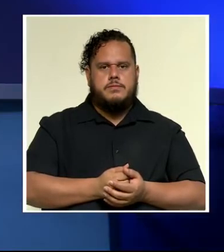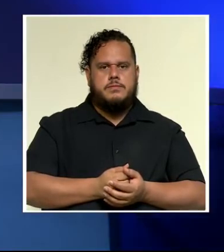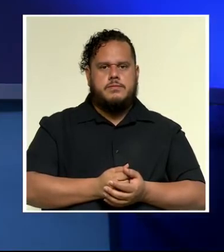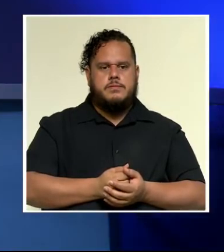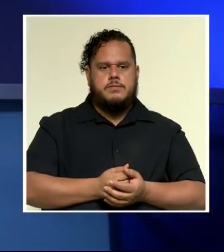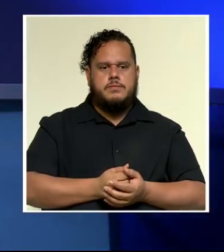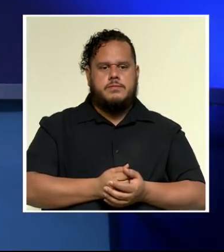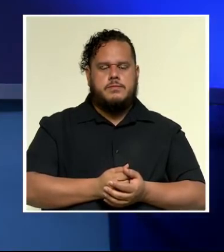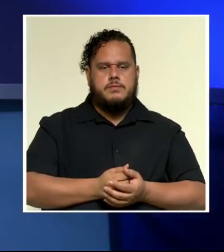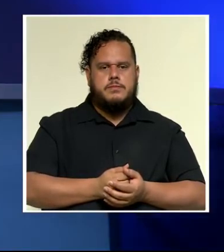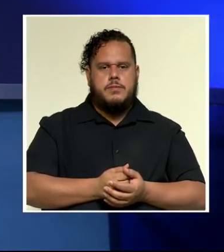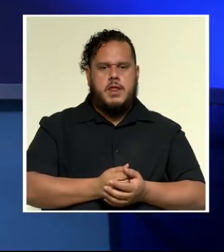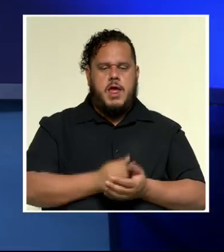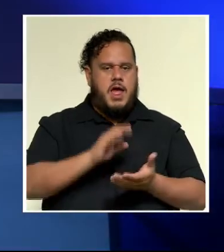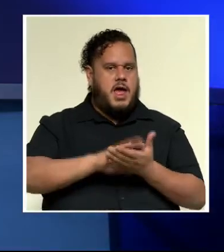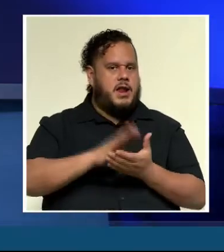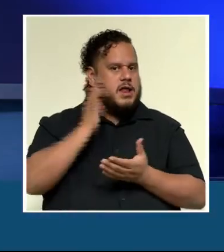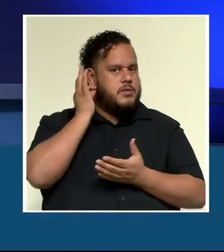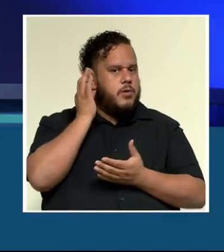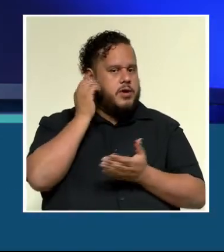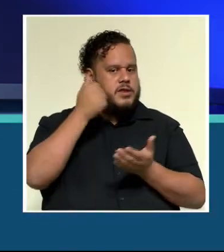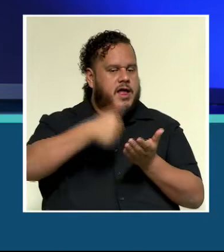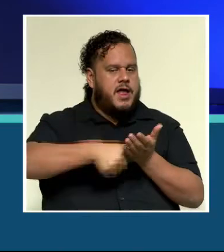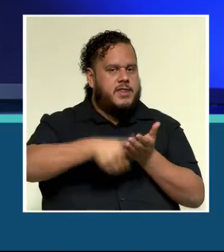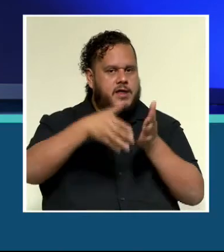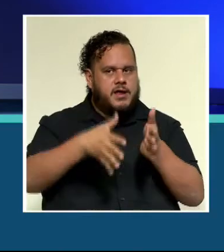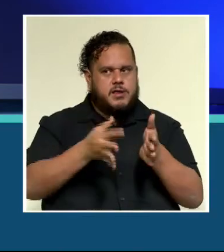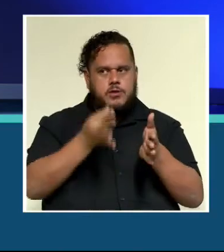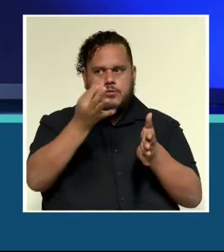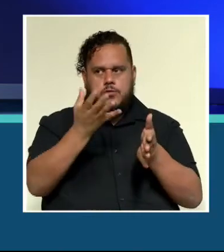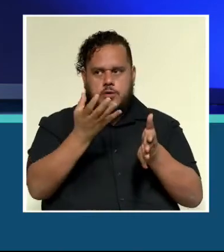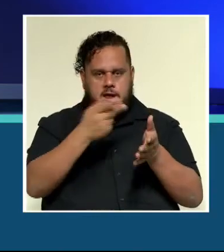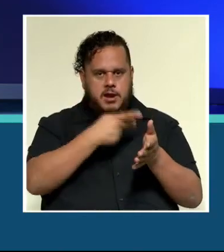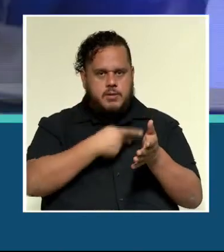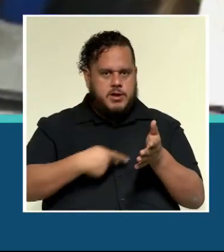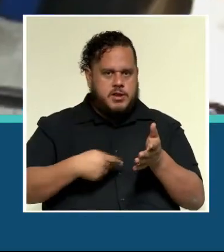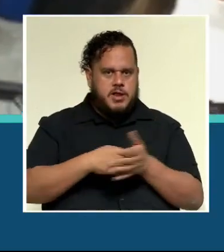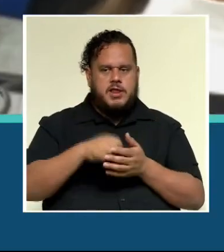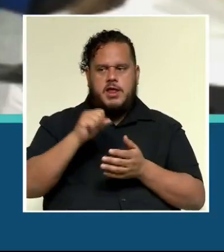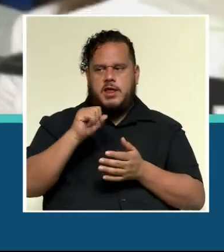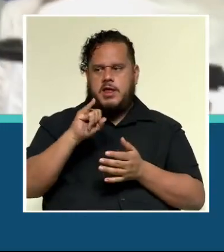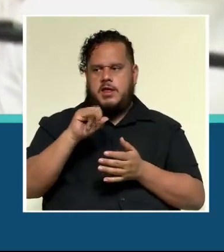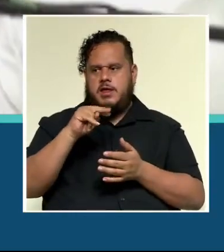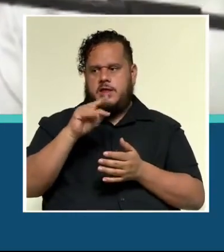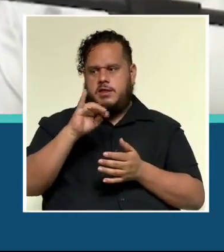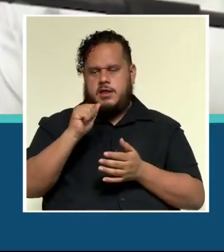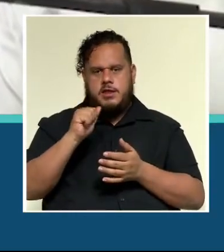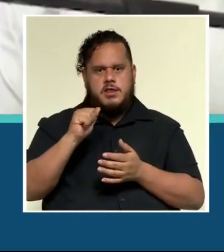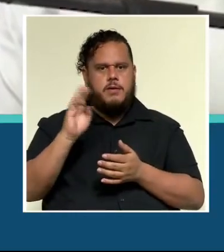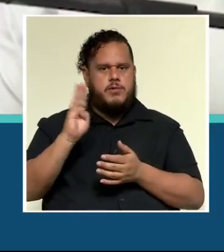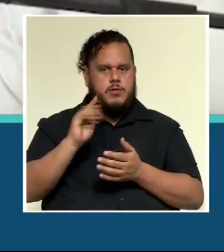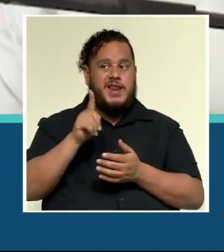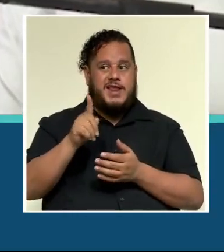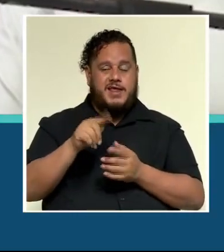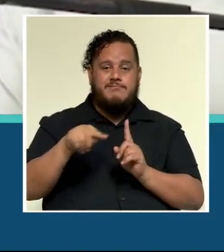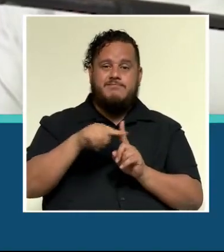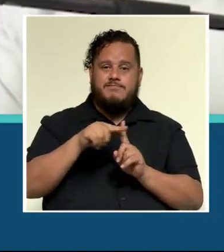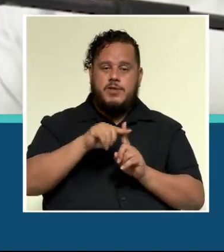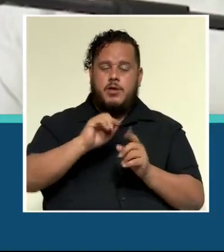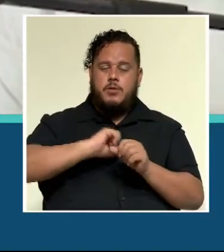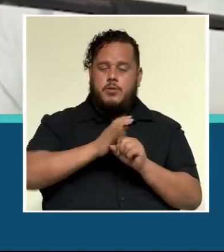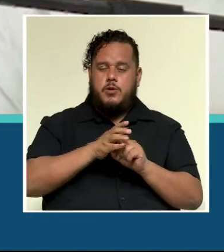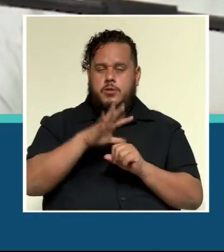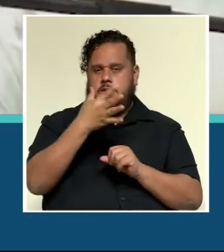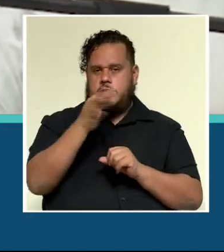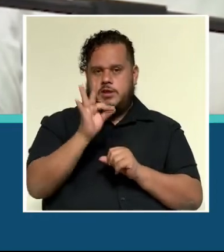La esposa del candidato presidencial del Partido de Liberación Nacional, Cintia Berrocal, resultó positiva con